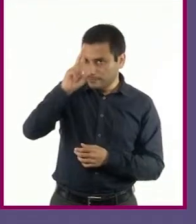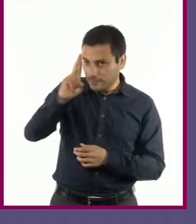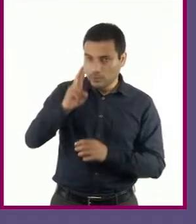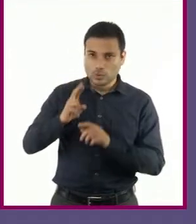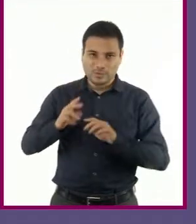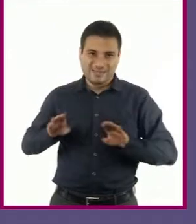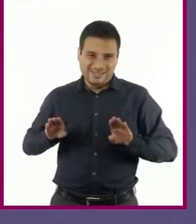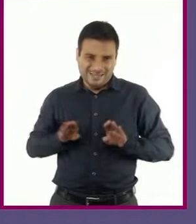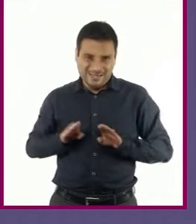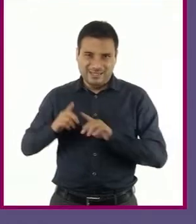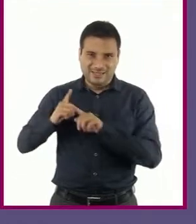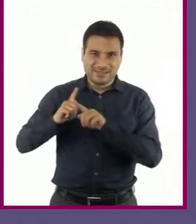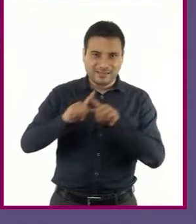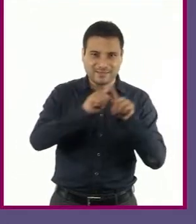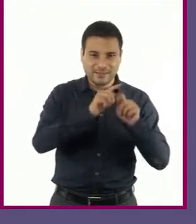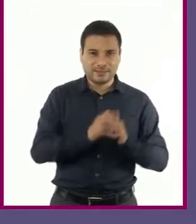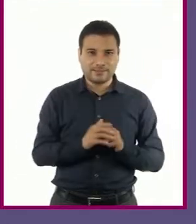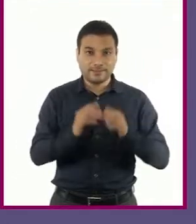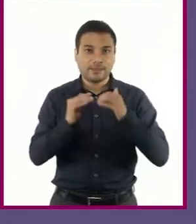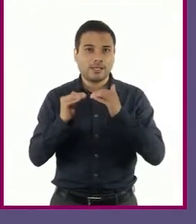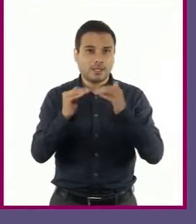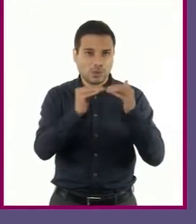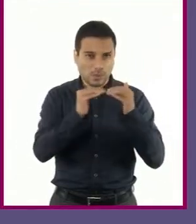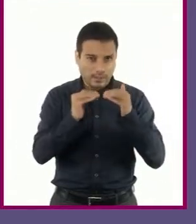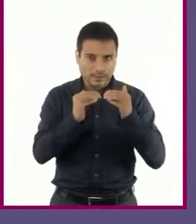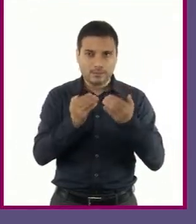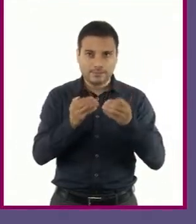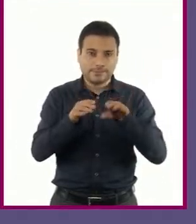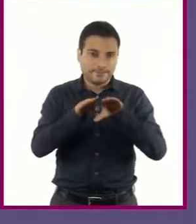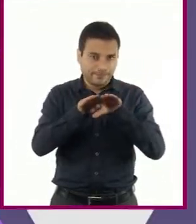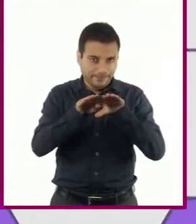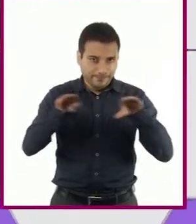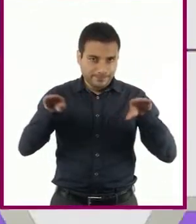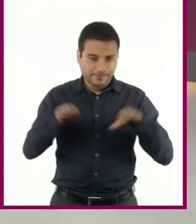diverso, la igualdad y la equidad.